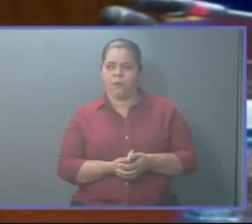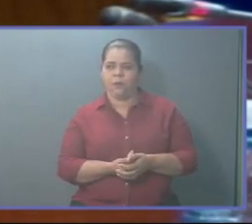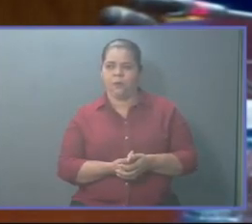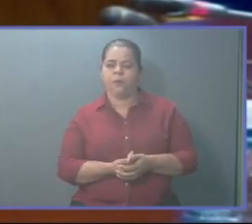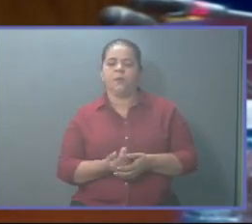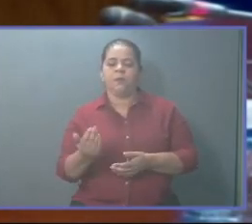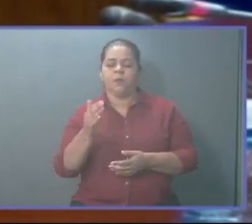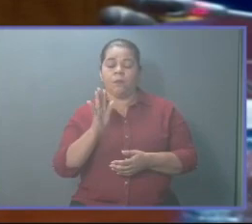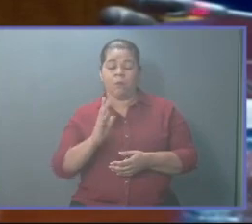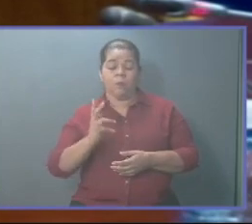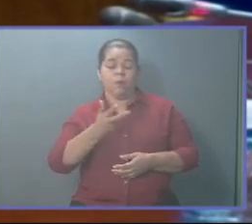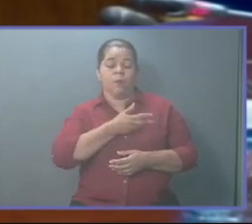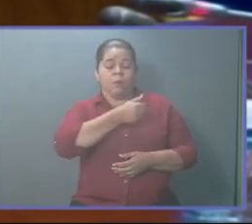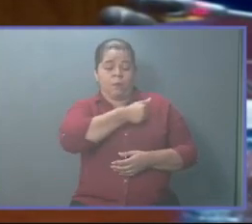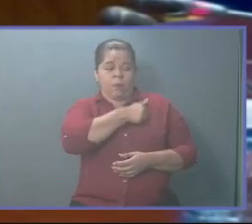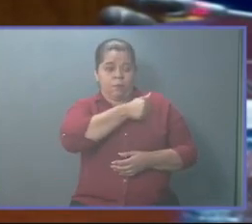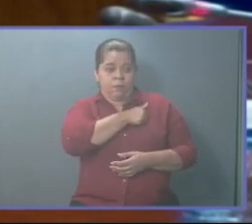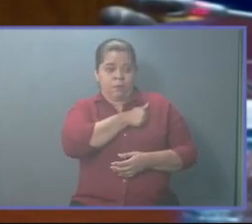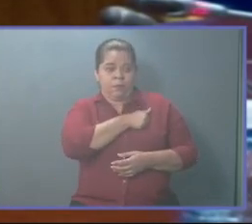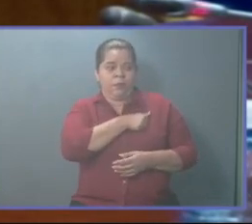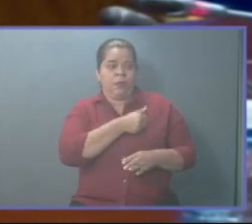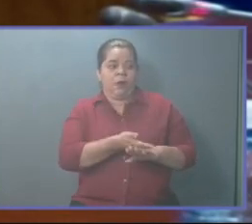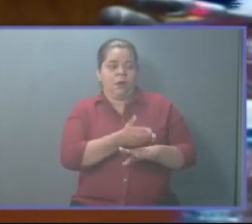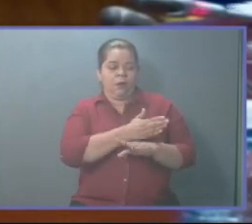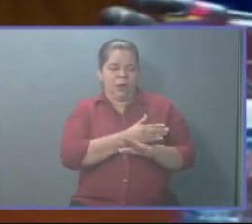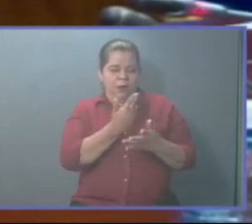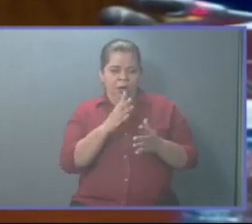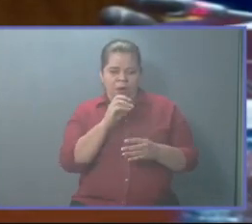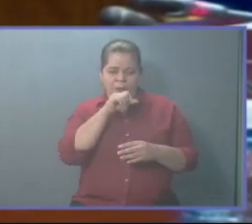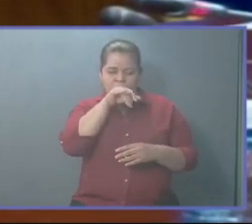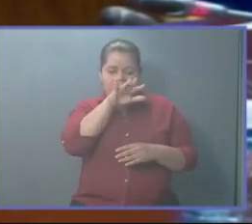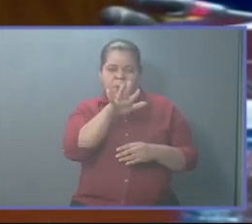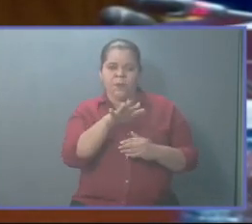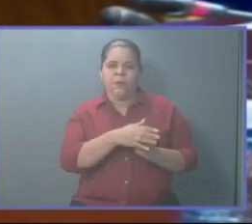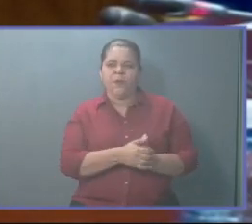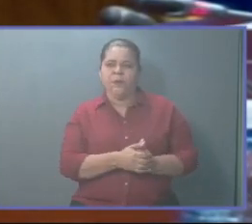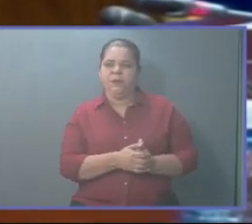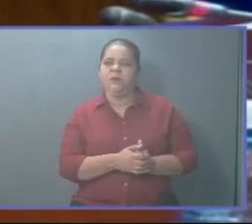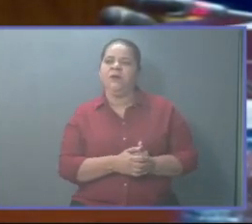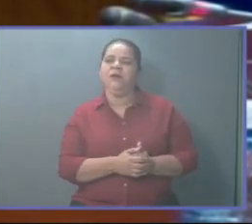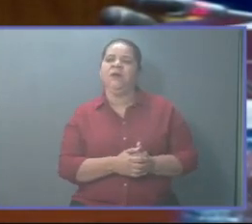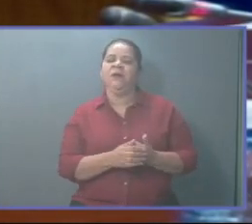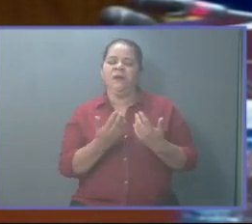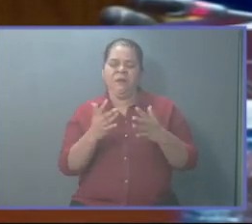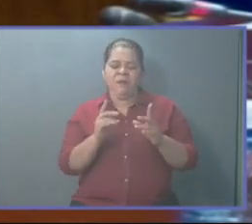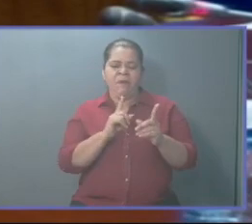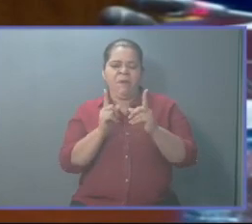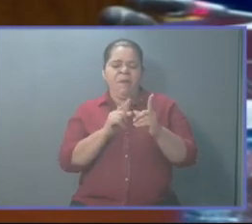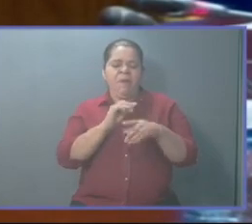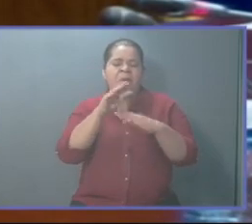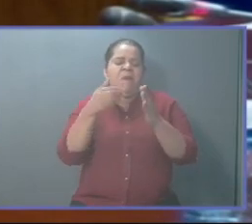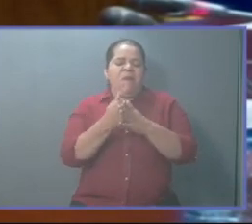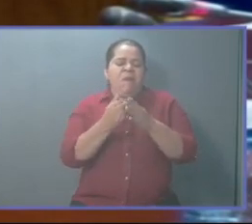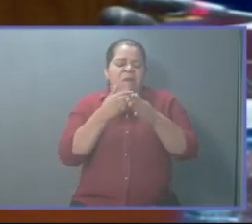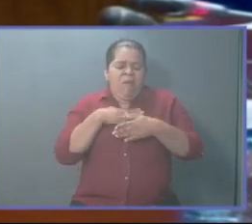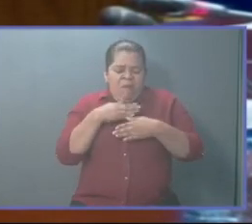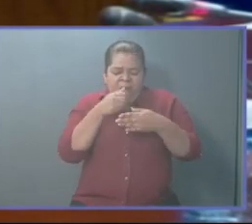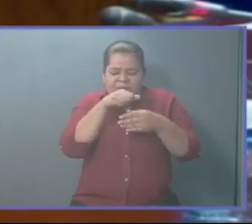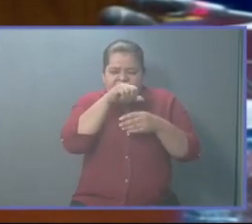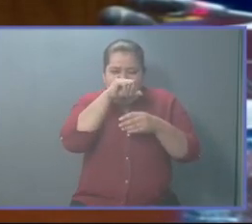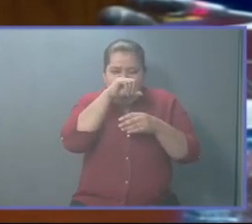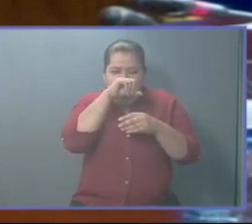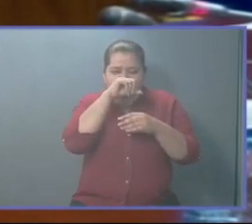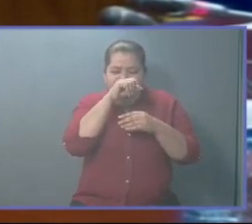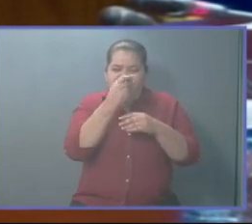El papel que podamos desarrollar, como ya se ha dicho acá, va a depender de la disposición de